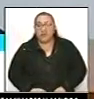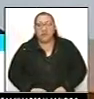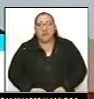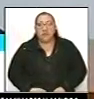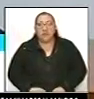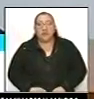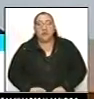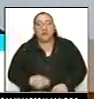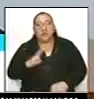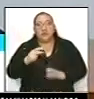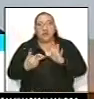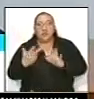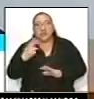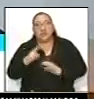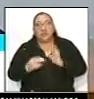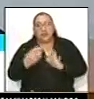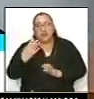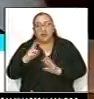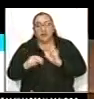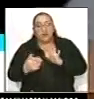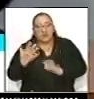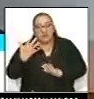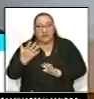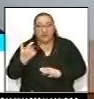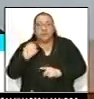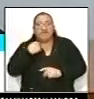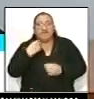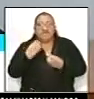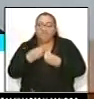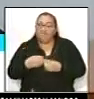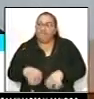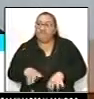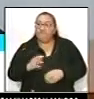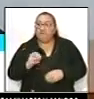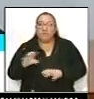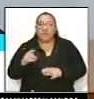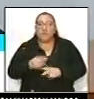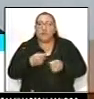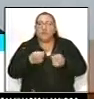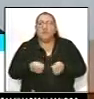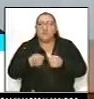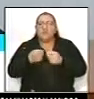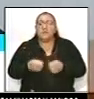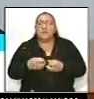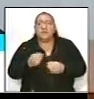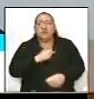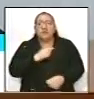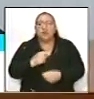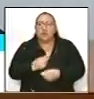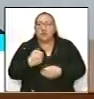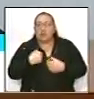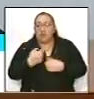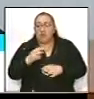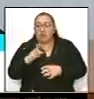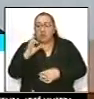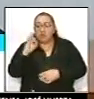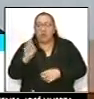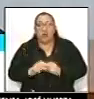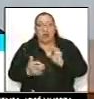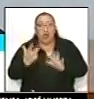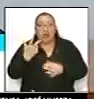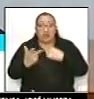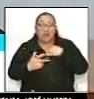2013, 2014, 2015. Lamentablemente han perdido porque había una presión fuerte de tener un promedio mínimo de